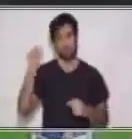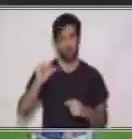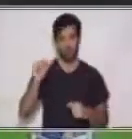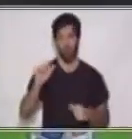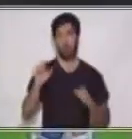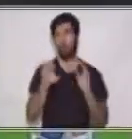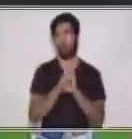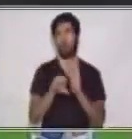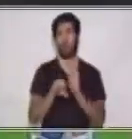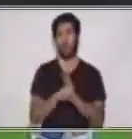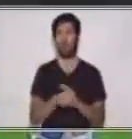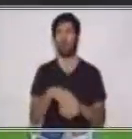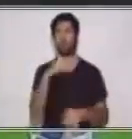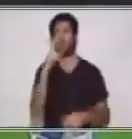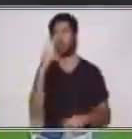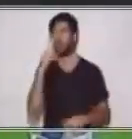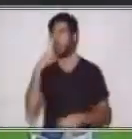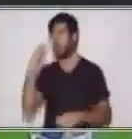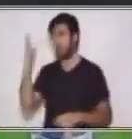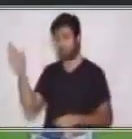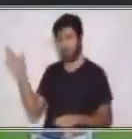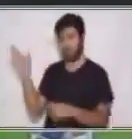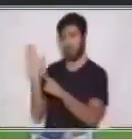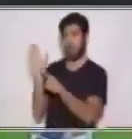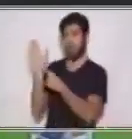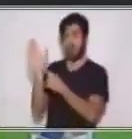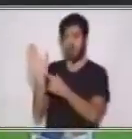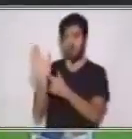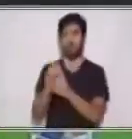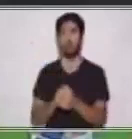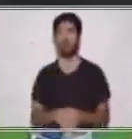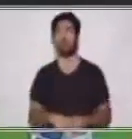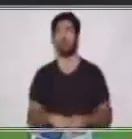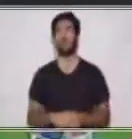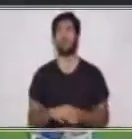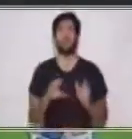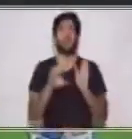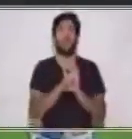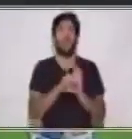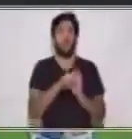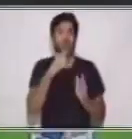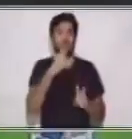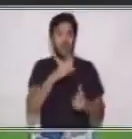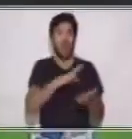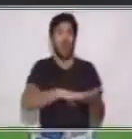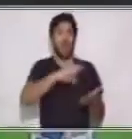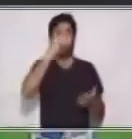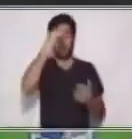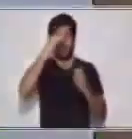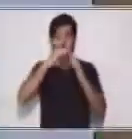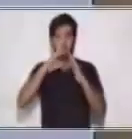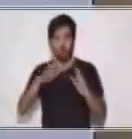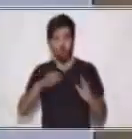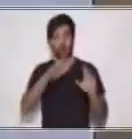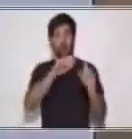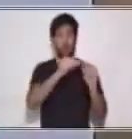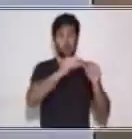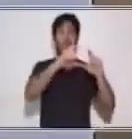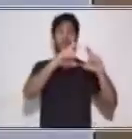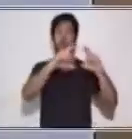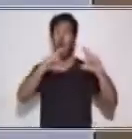ejemplo, no es correcto escribir el tema del programa, por ejemplo, Aprendo en Casa, todo en mayúscula, es